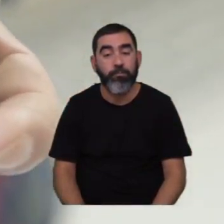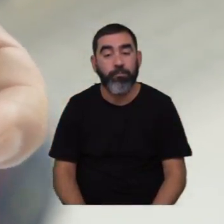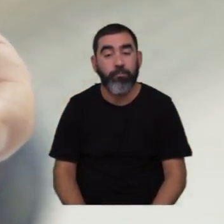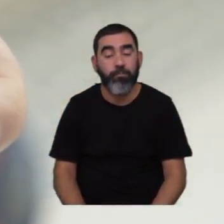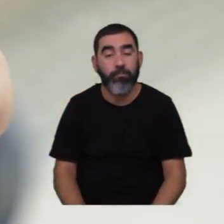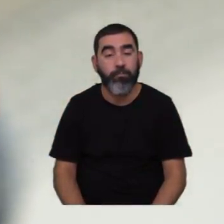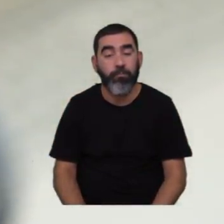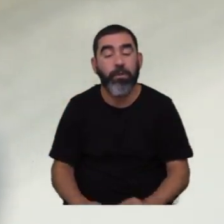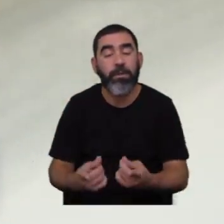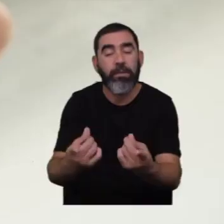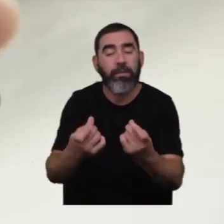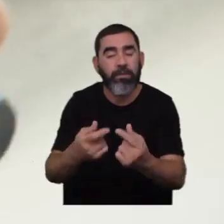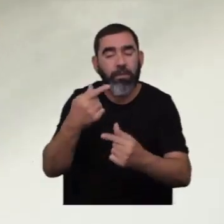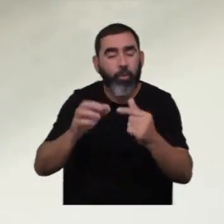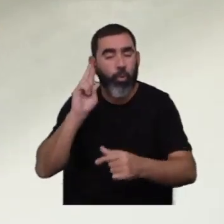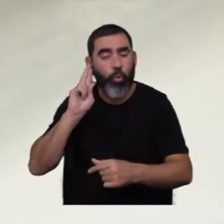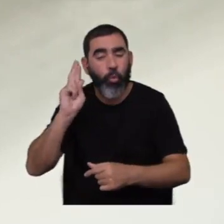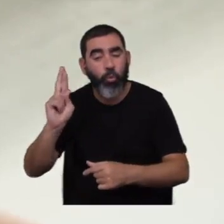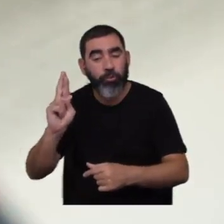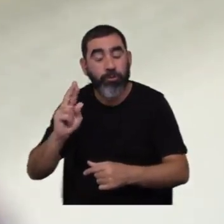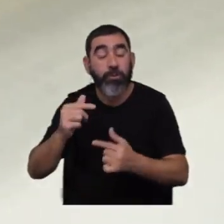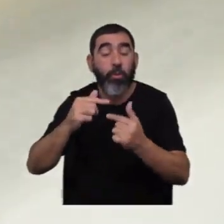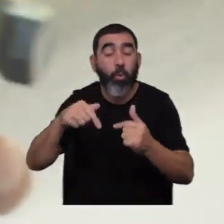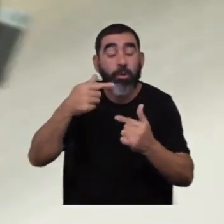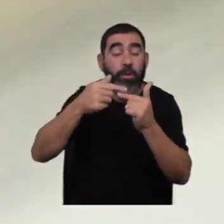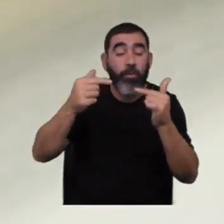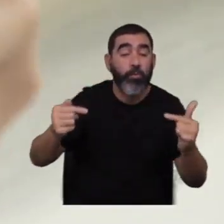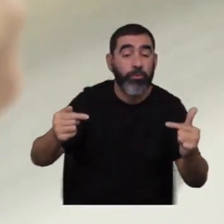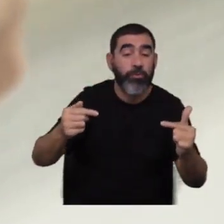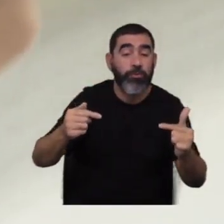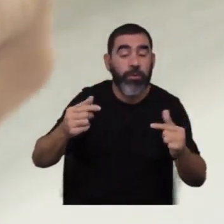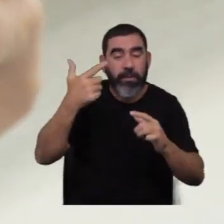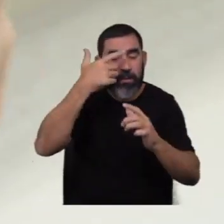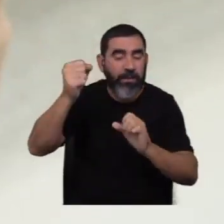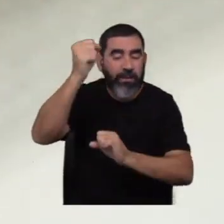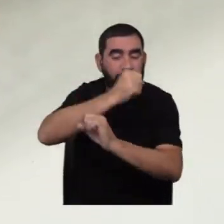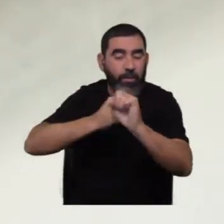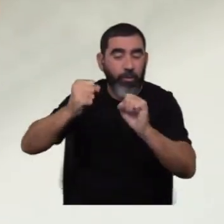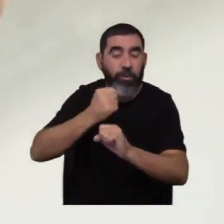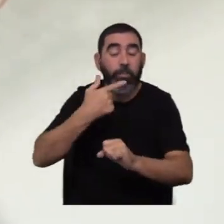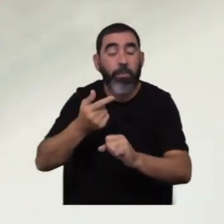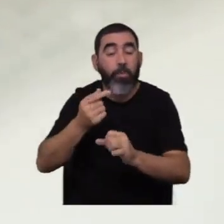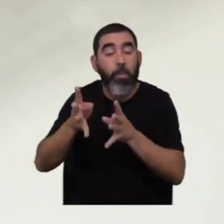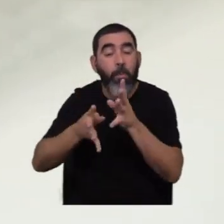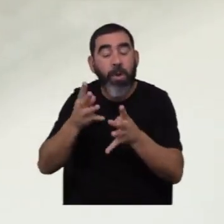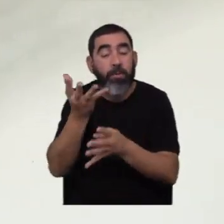Necesitamos ciertas herramientas de la acústica y ciertas tecnologías, como